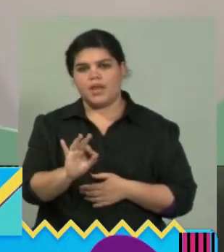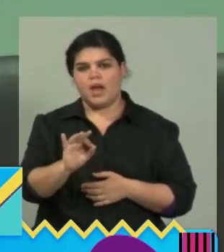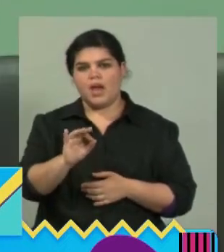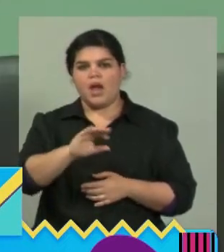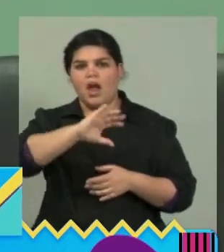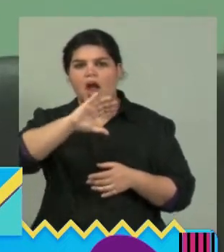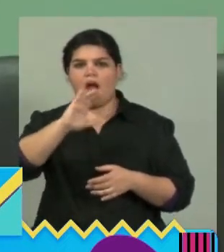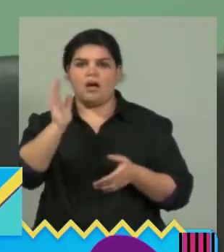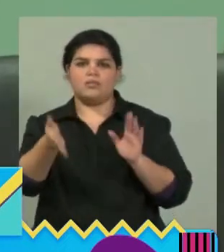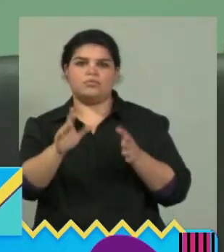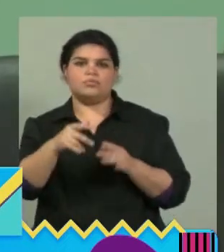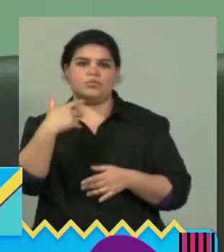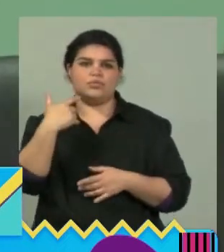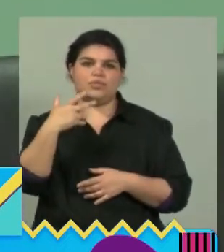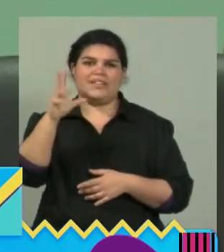yo, íbamos 3 de la asamblea.